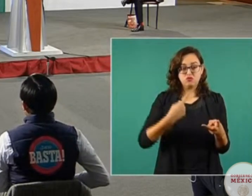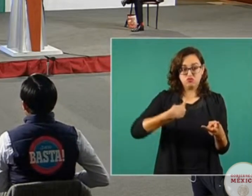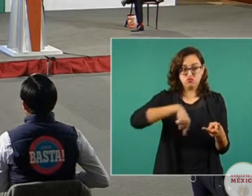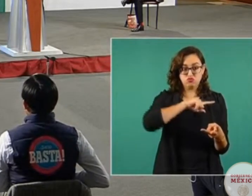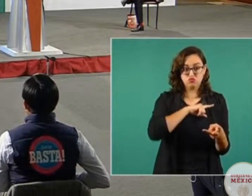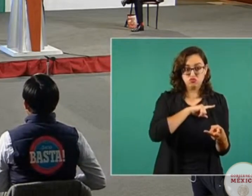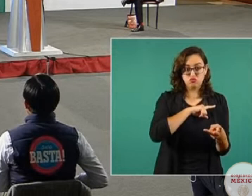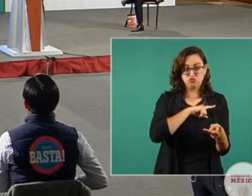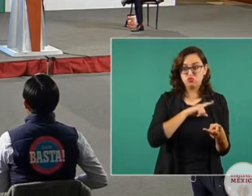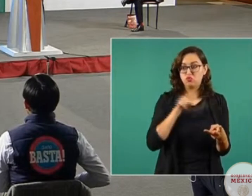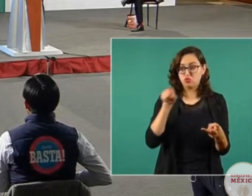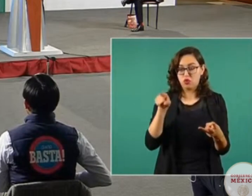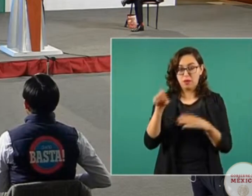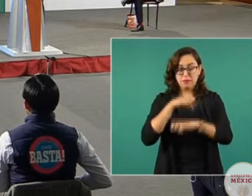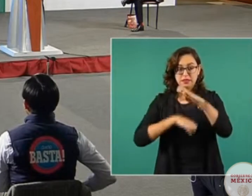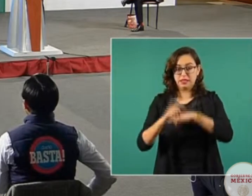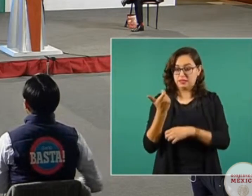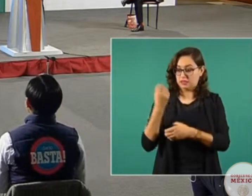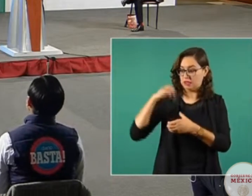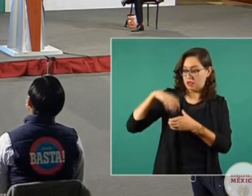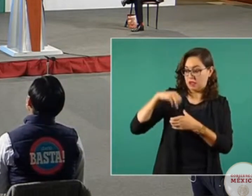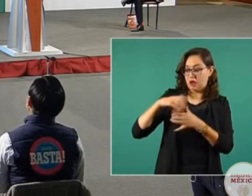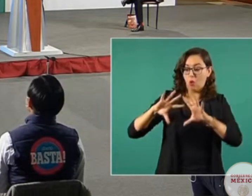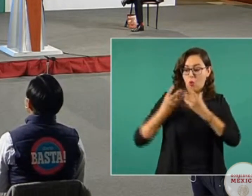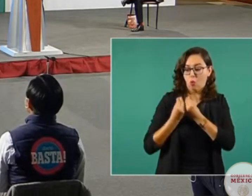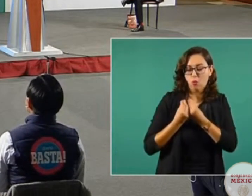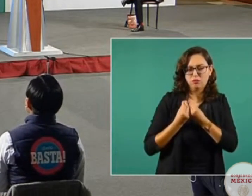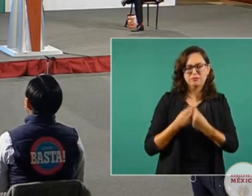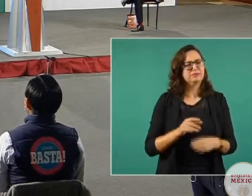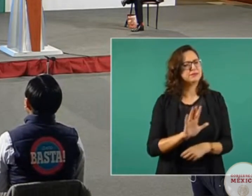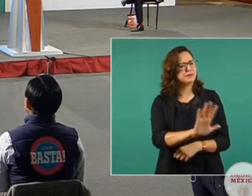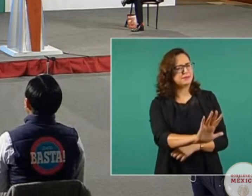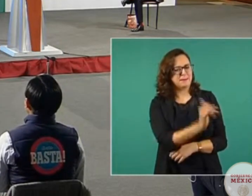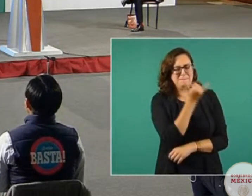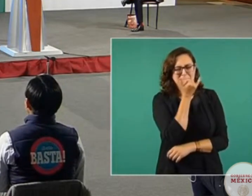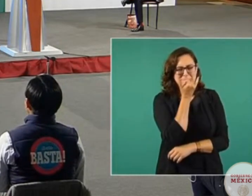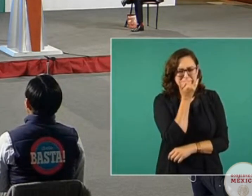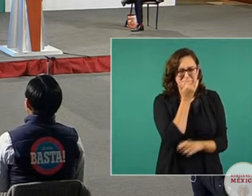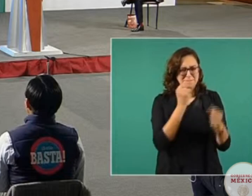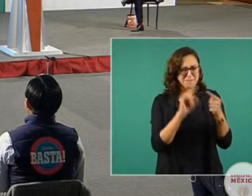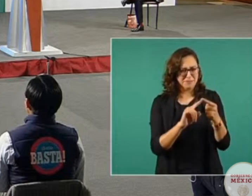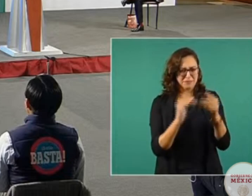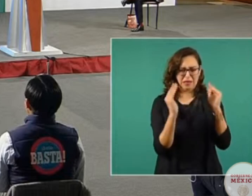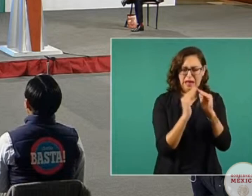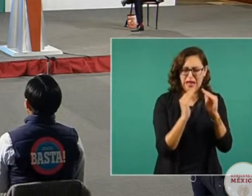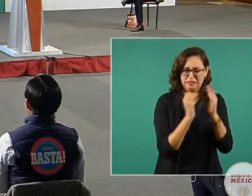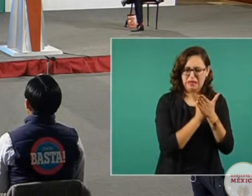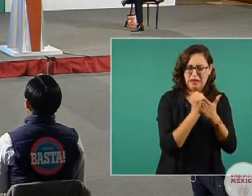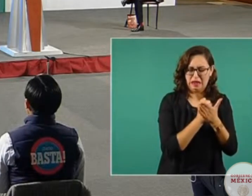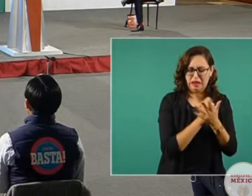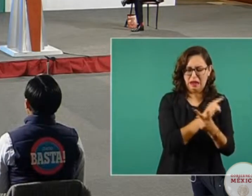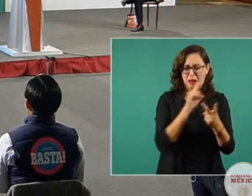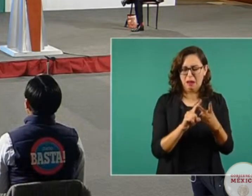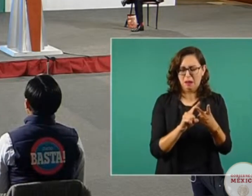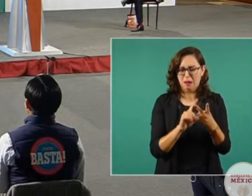personal como en la propia empresa. A ver, no tan rápido. Habla de tres fuentes de financiamiento. Crédito hipotecario, de Banamex. ¿Cuál